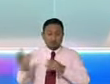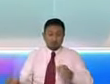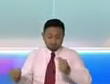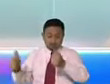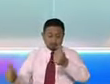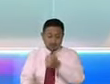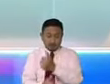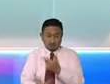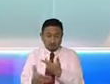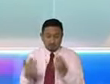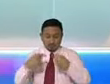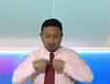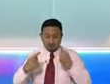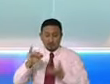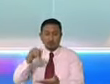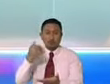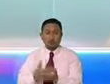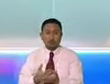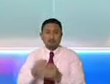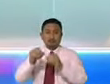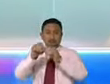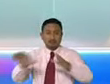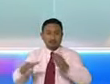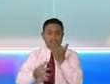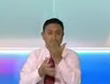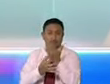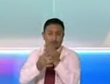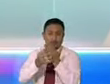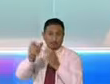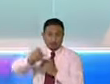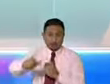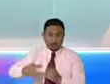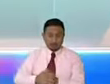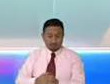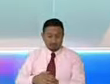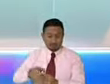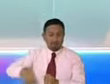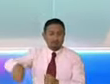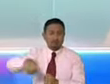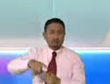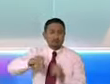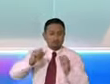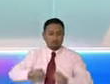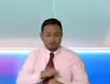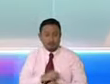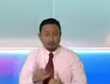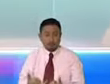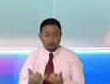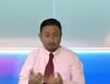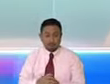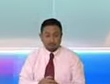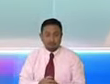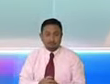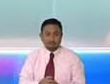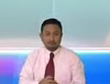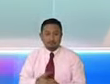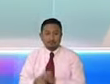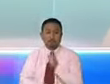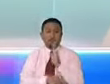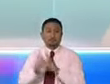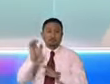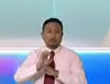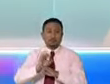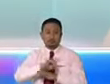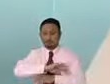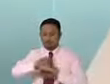convoque inmediatamente a la Junta General de Accionistas para que ésta pueda entregar a través de Petroecuador